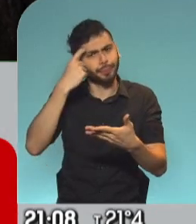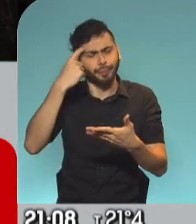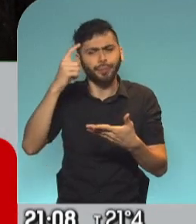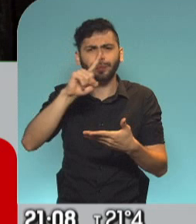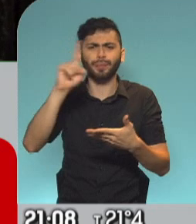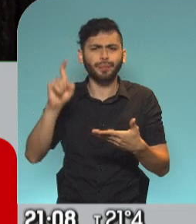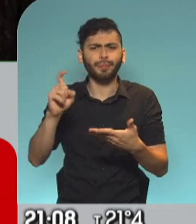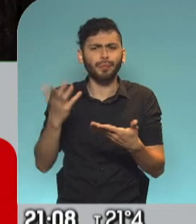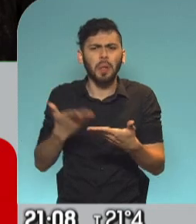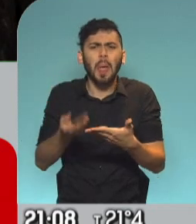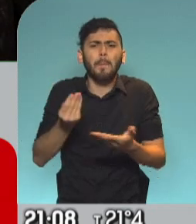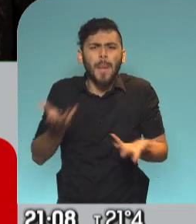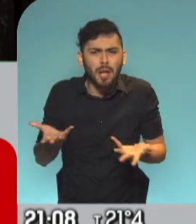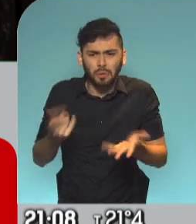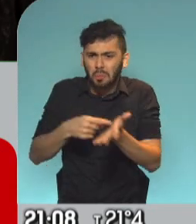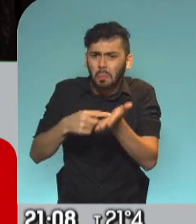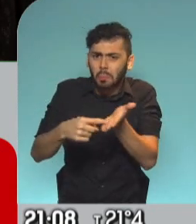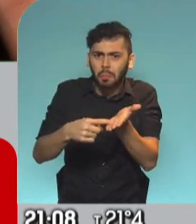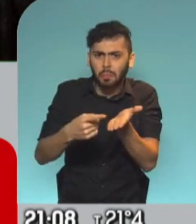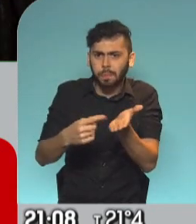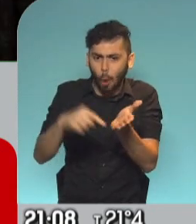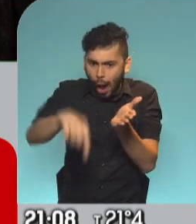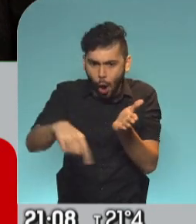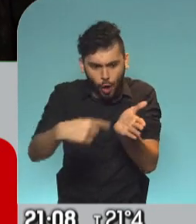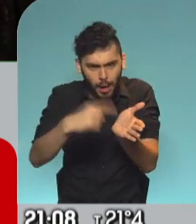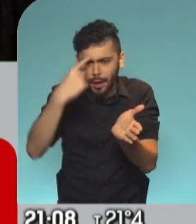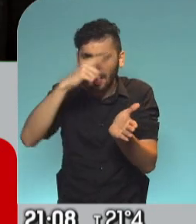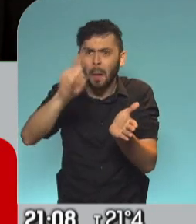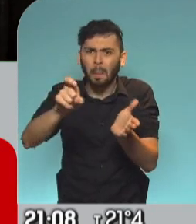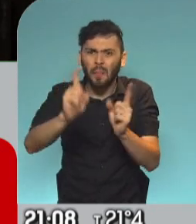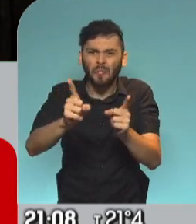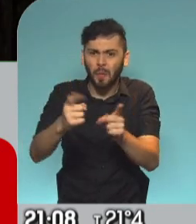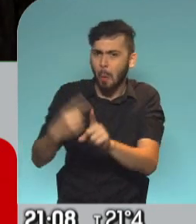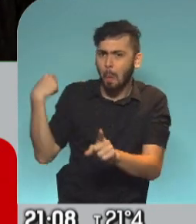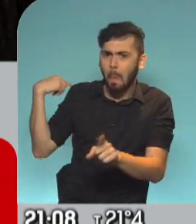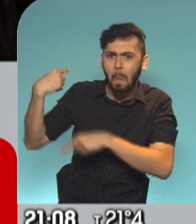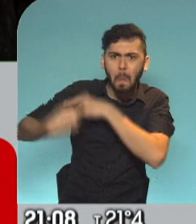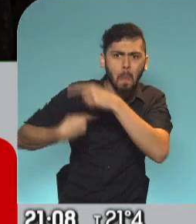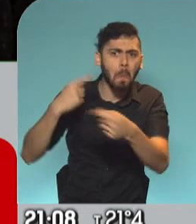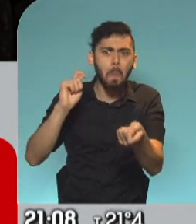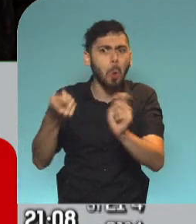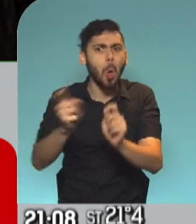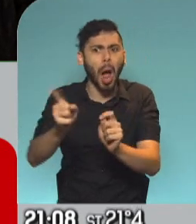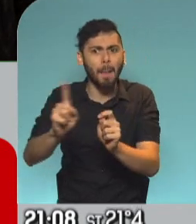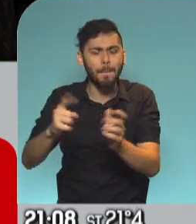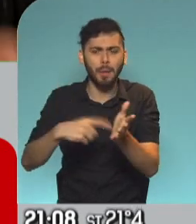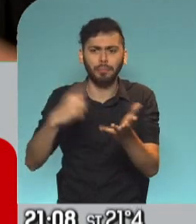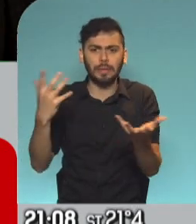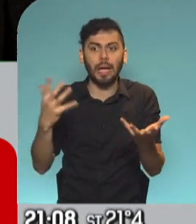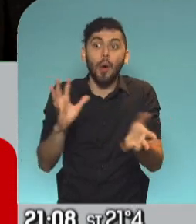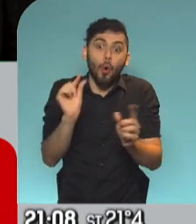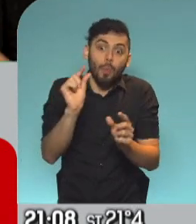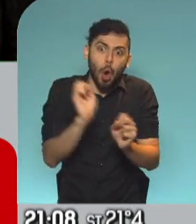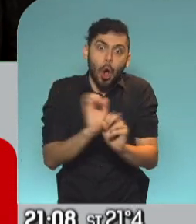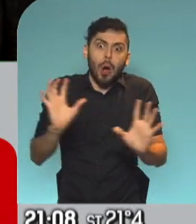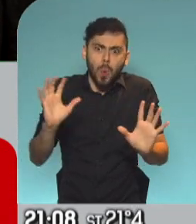que ha ocurrido, que nada ha cambiado, que todo queda como para seguir cuestionándolo en una situación muy random, medio terrible. Bueno,